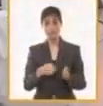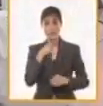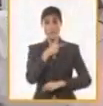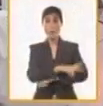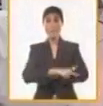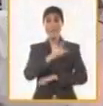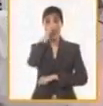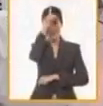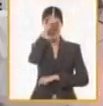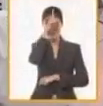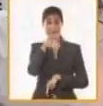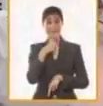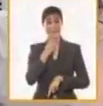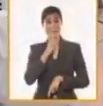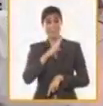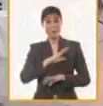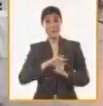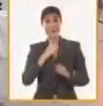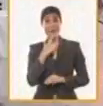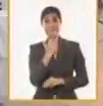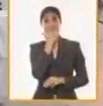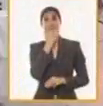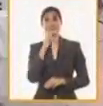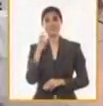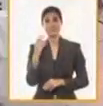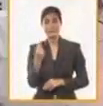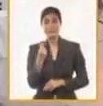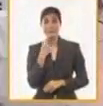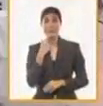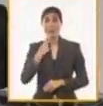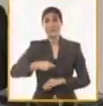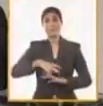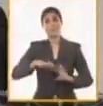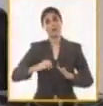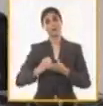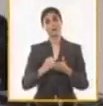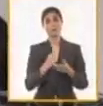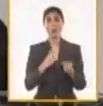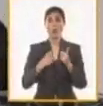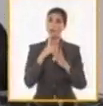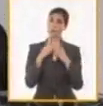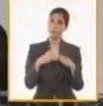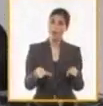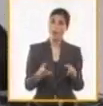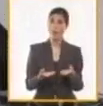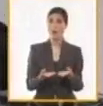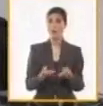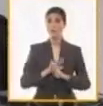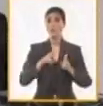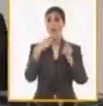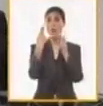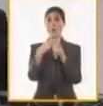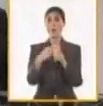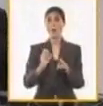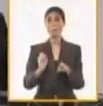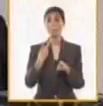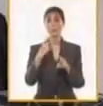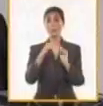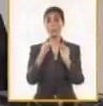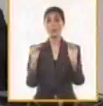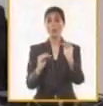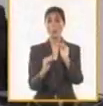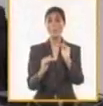una solución que tiene que ser política, no puede ser de otra manera. De hecho, la que obtuvo el segundo lugar en esas elecciones